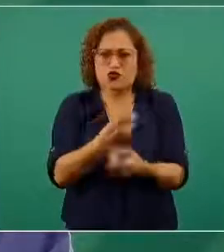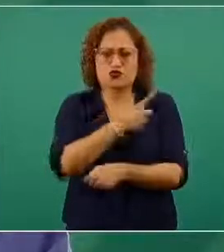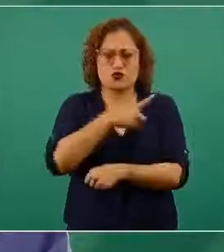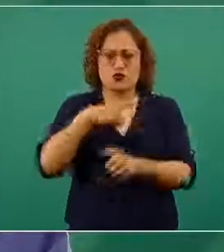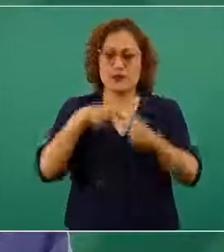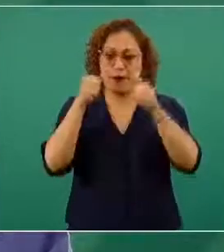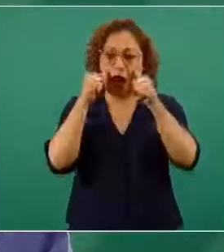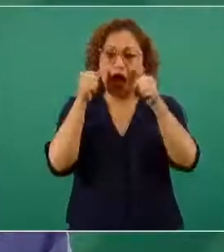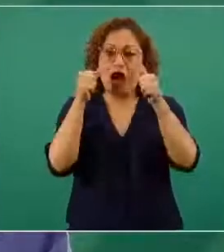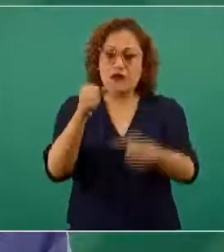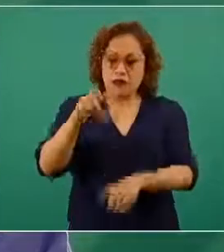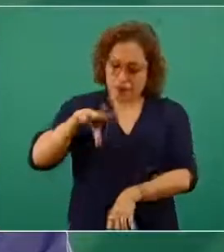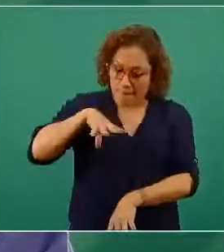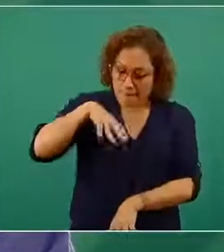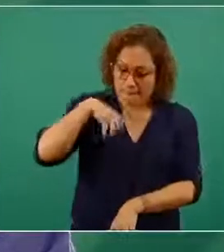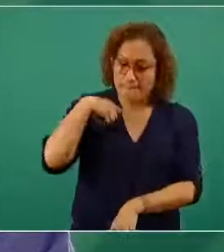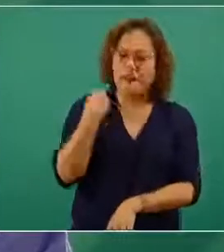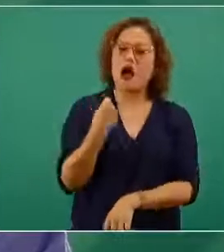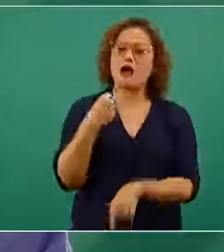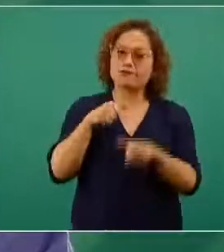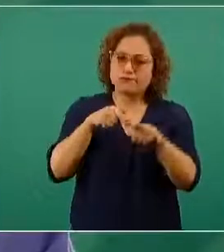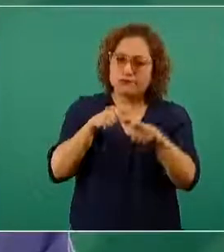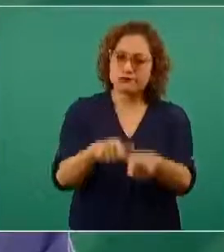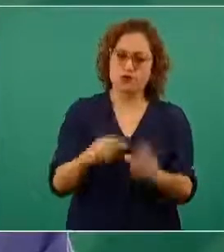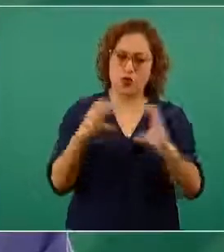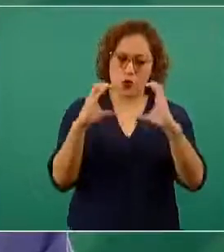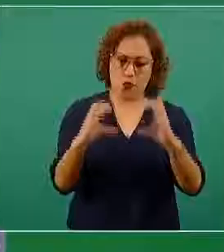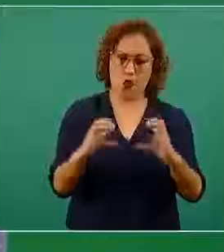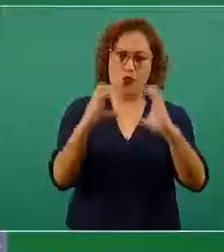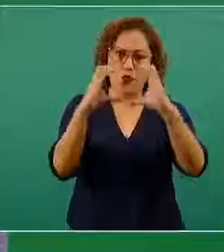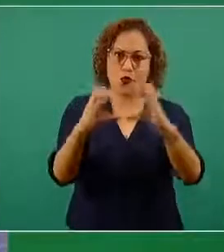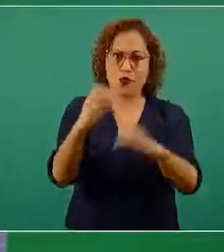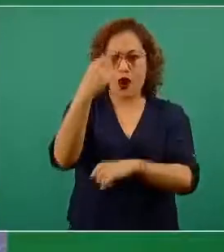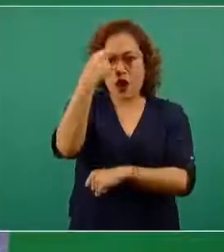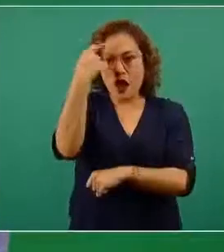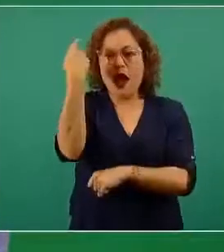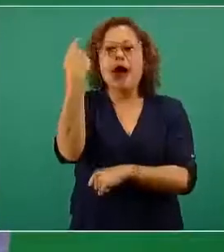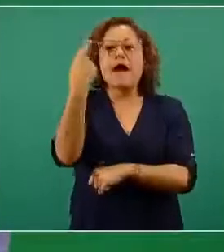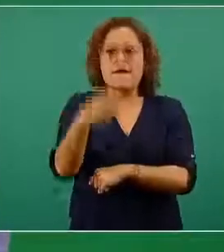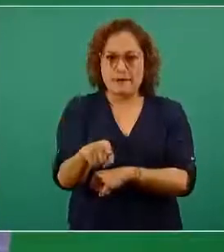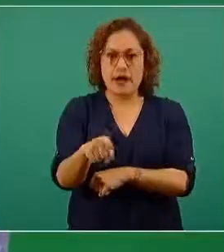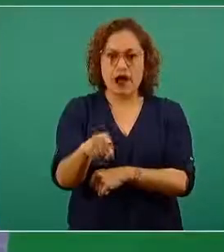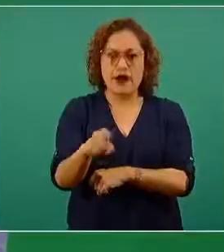para que no tengamos un repunte, o si este repunte se presenta, que